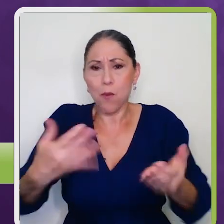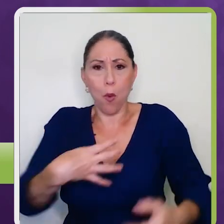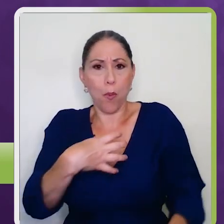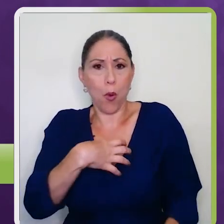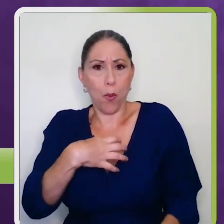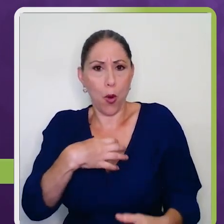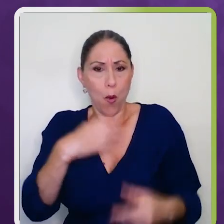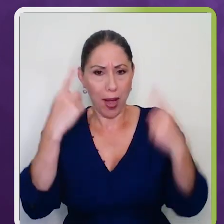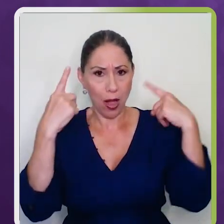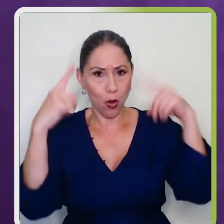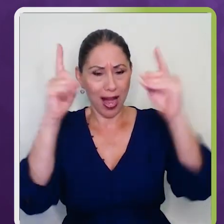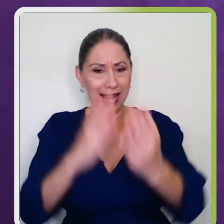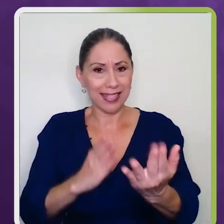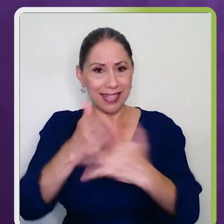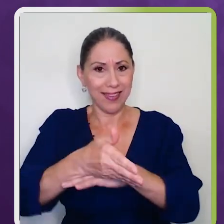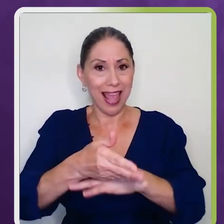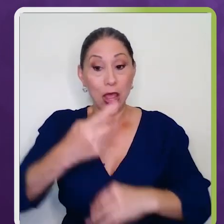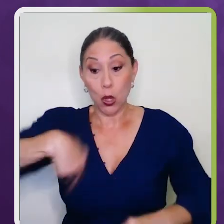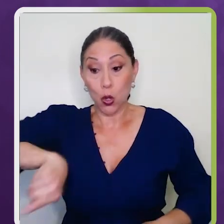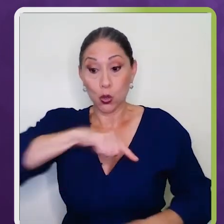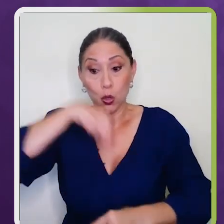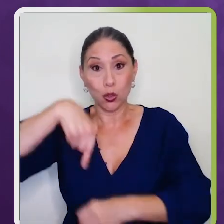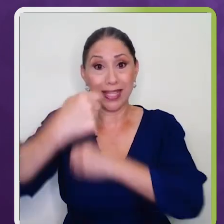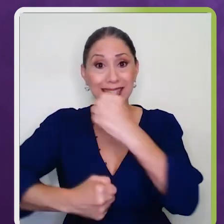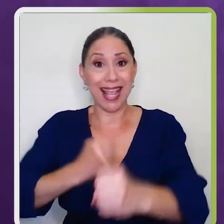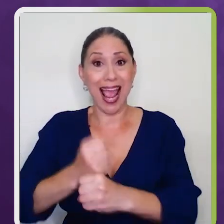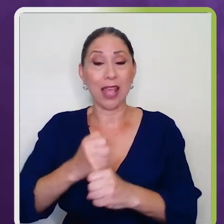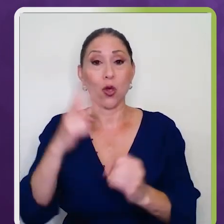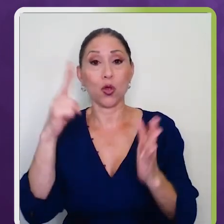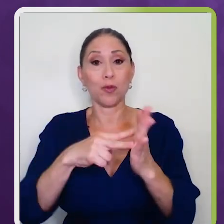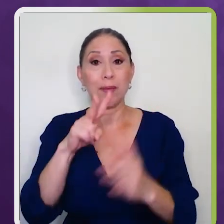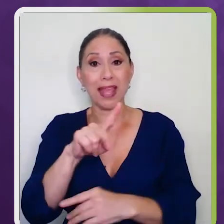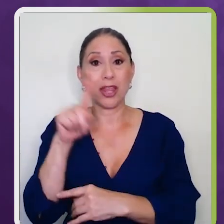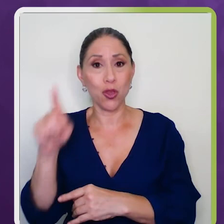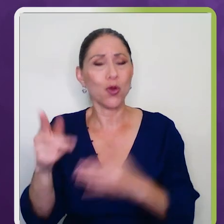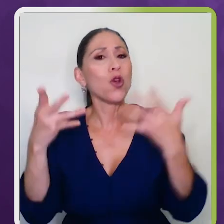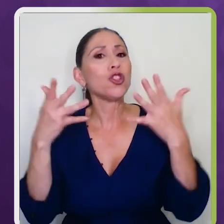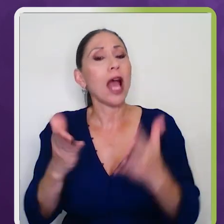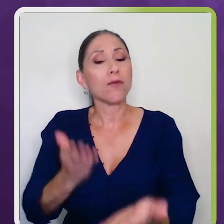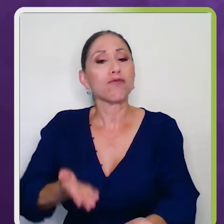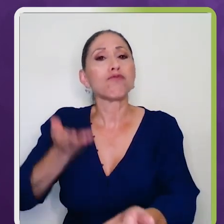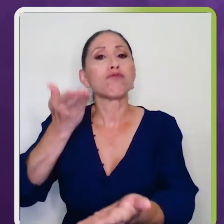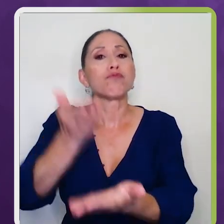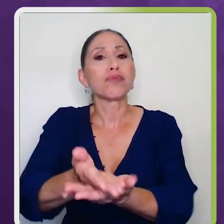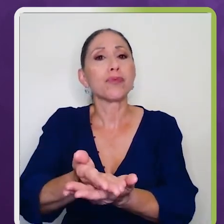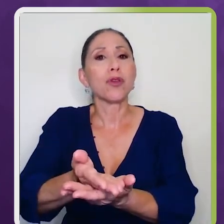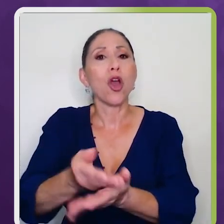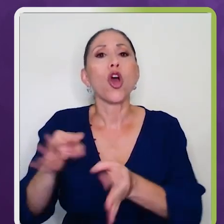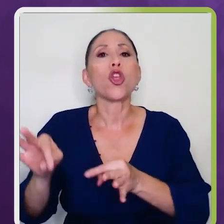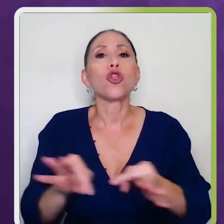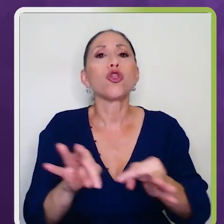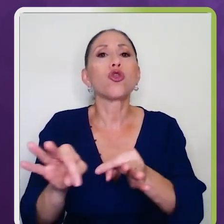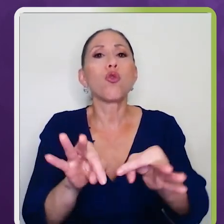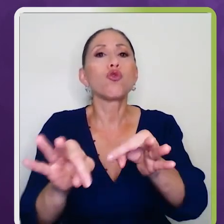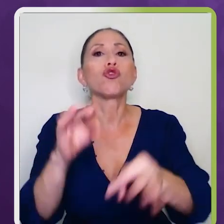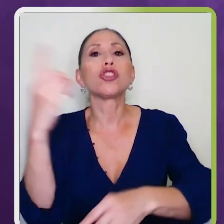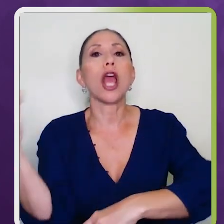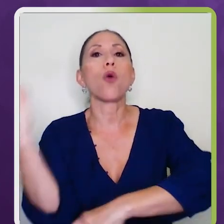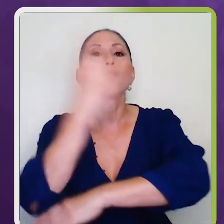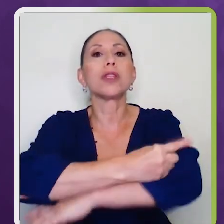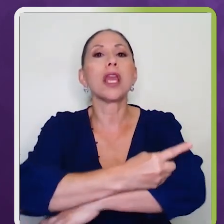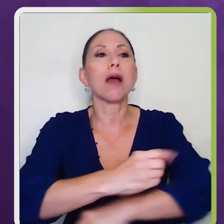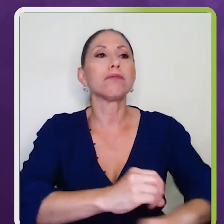accesibilidad. Nosotros estamos lanzando este 2021 todo lo que es los tours de un día para que